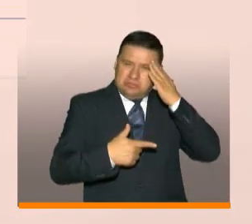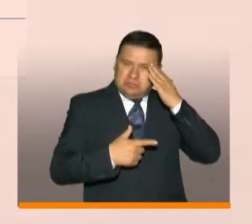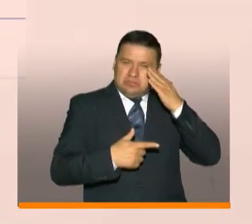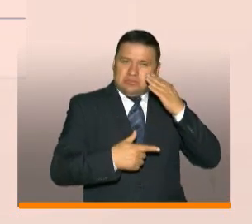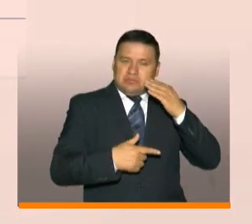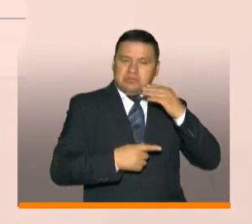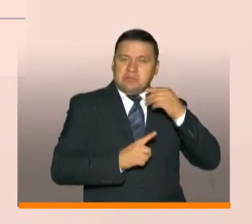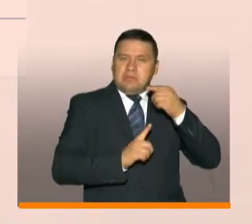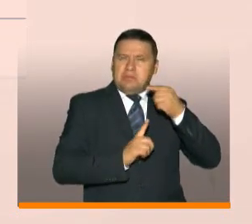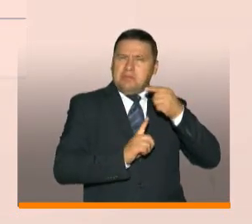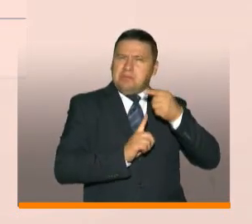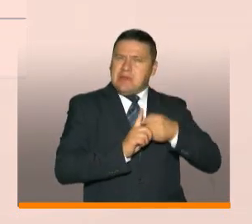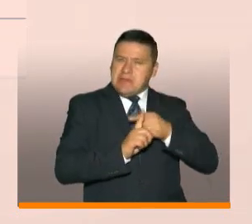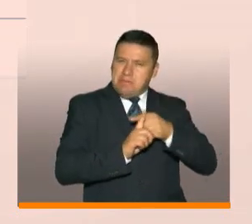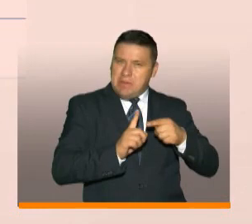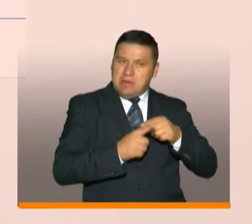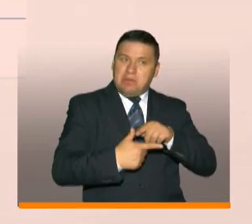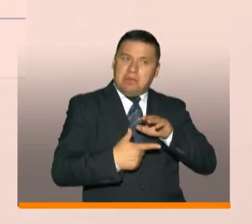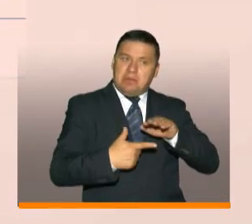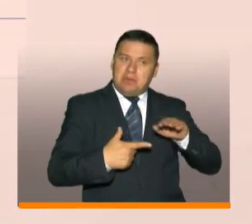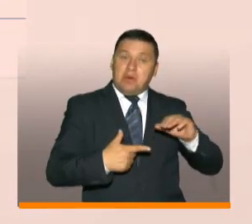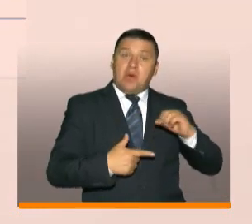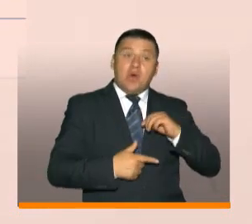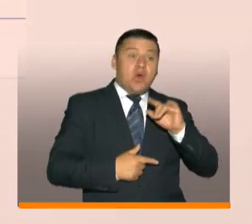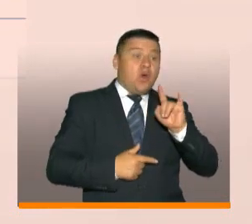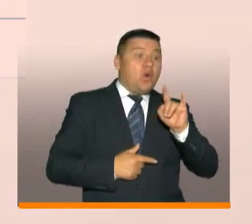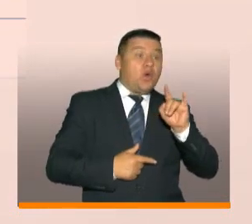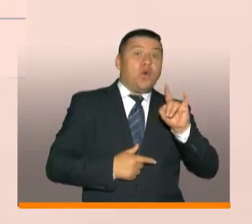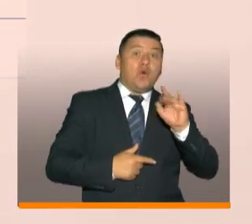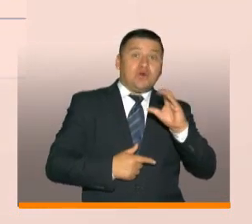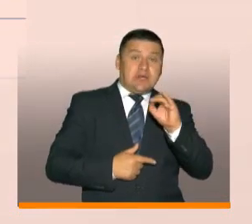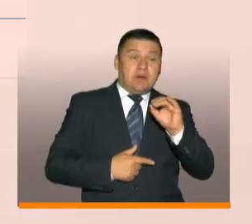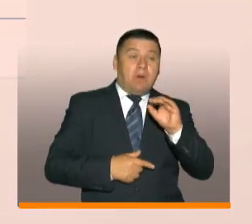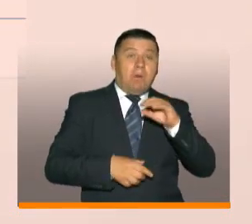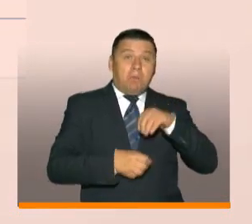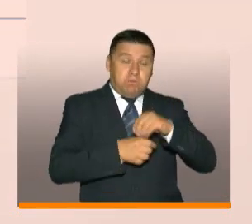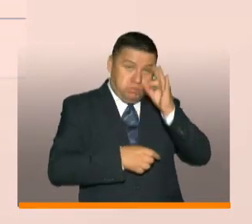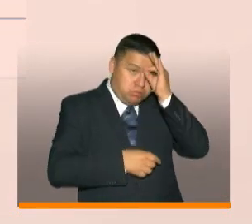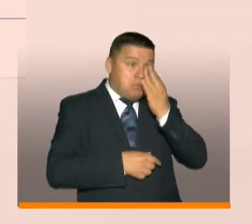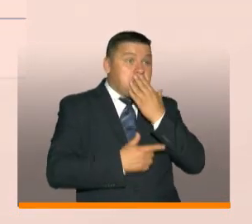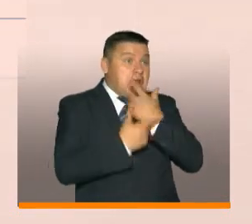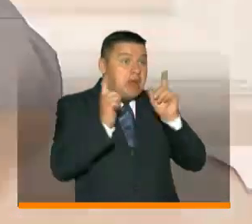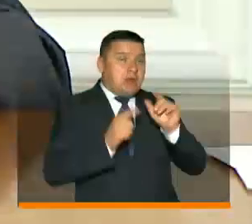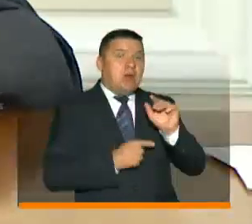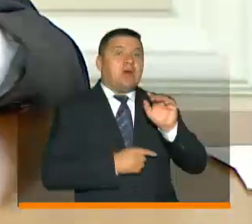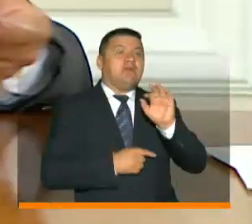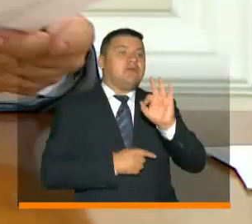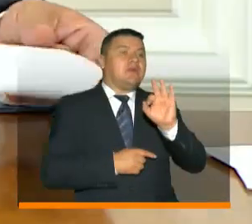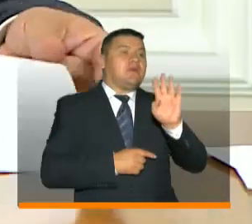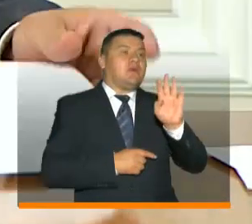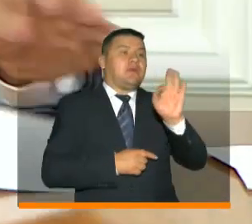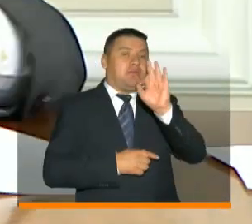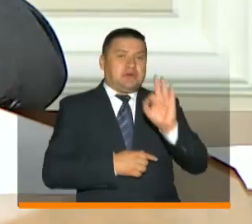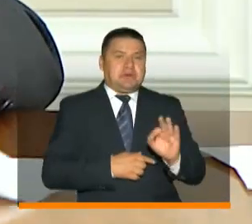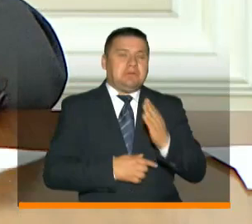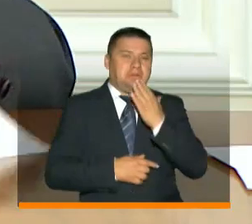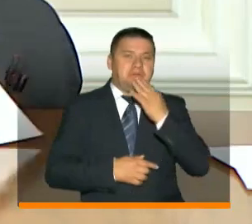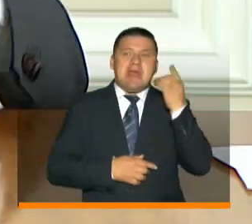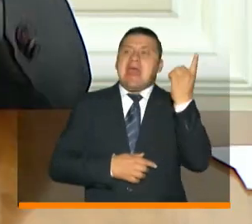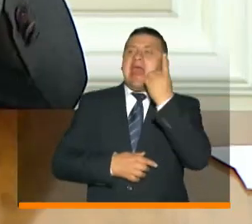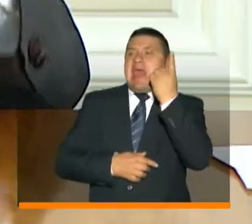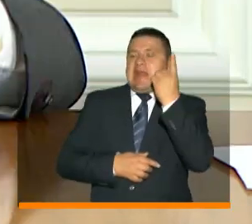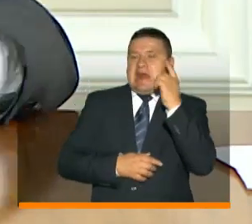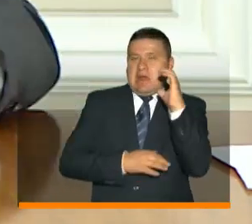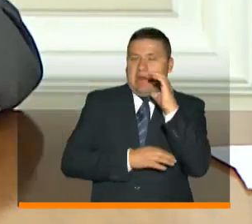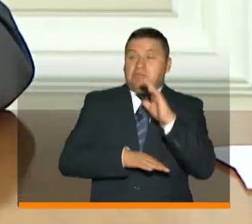de los últimos mes y medio con una disponibilidad de UCI del 34%. Esta es la situación en general de la ciudad.